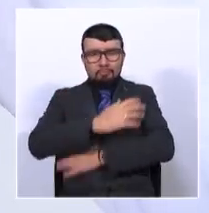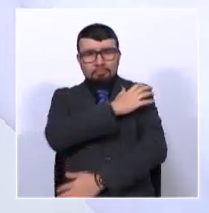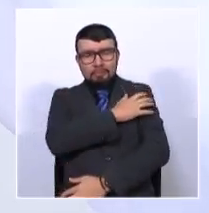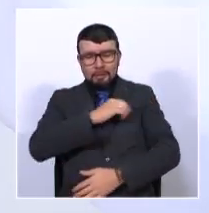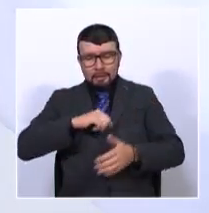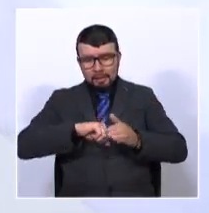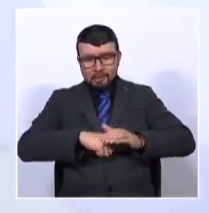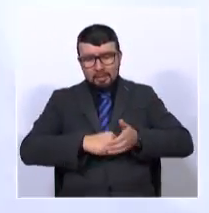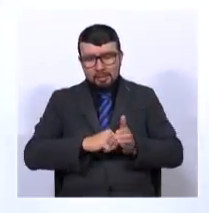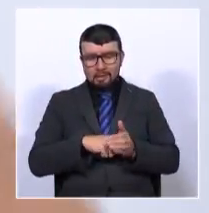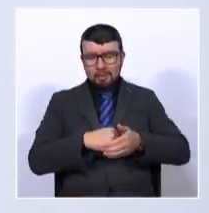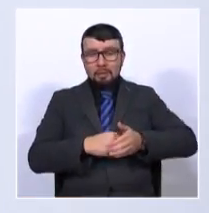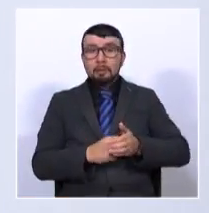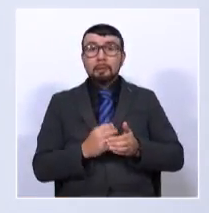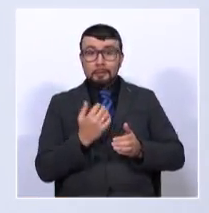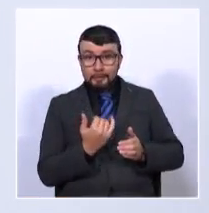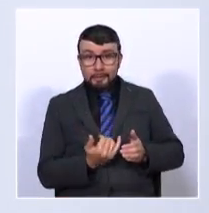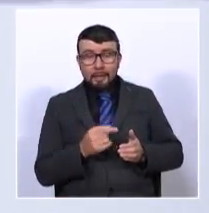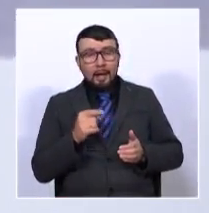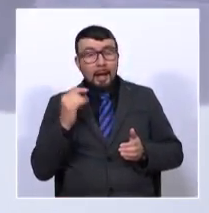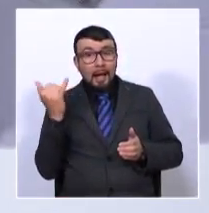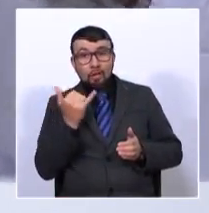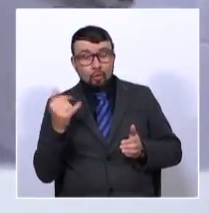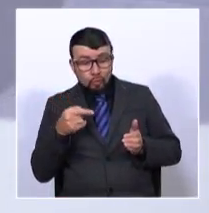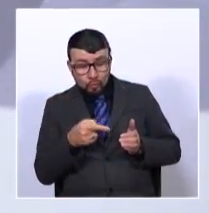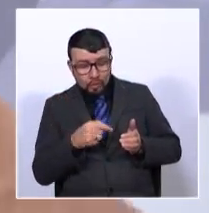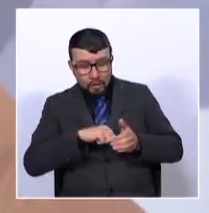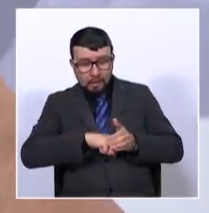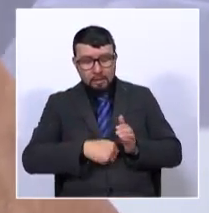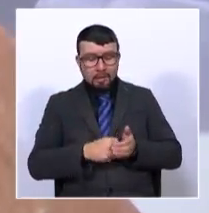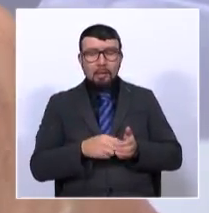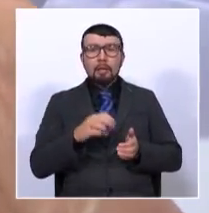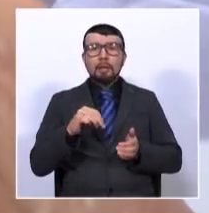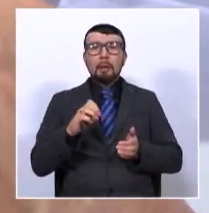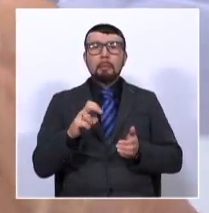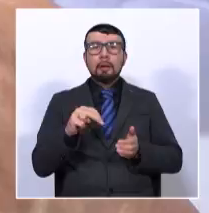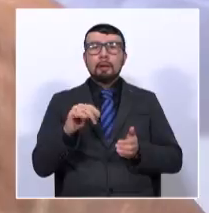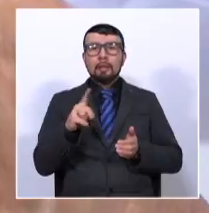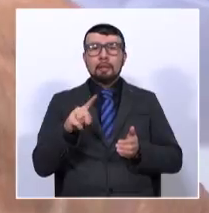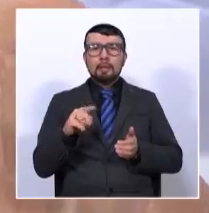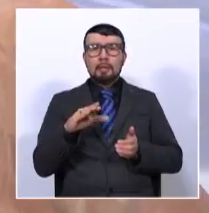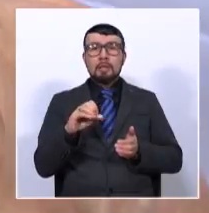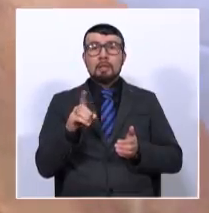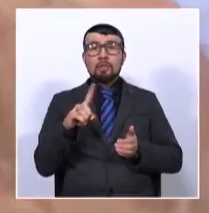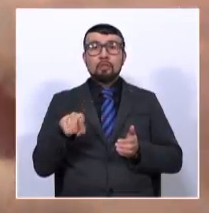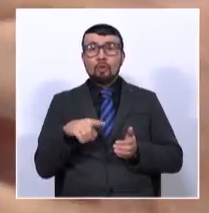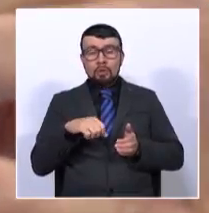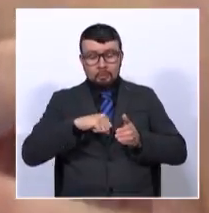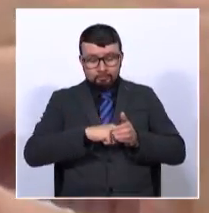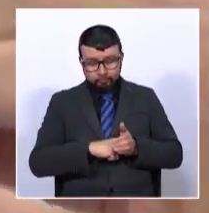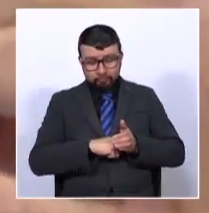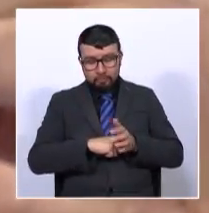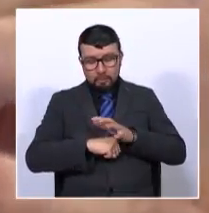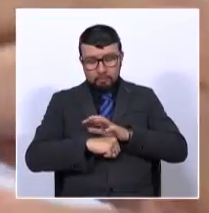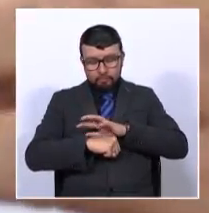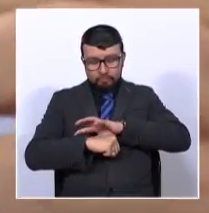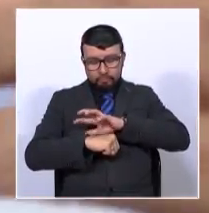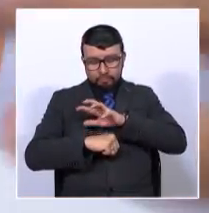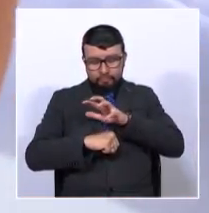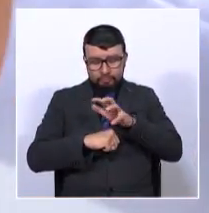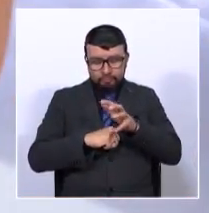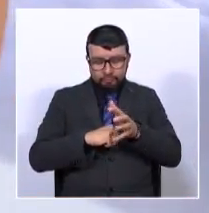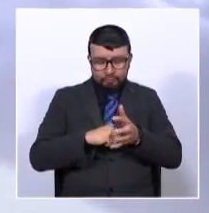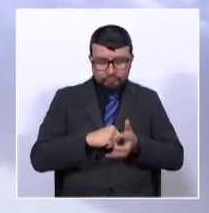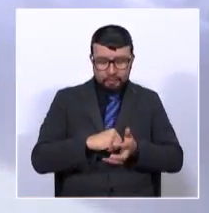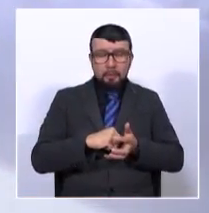vemos azulito, ahí están las estructuras que se llaman los meniscos y todas ellas están cubiertas de el cartílago,